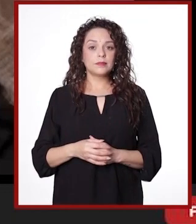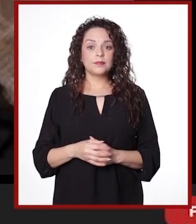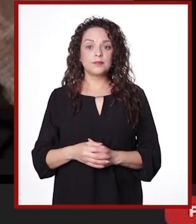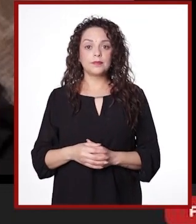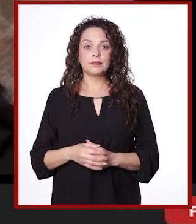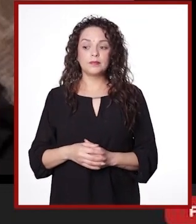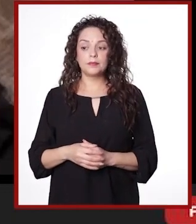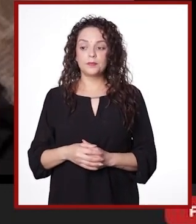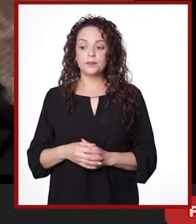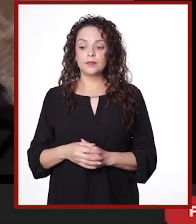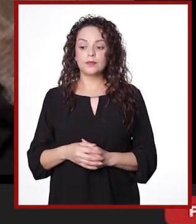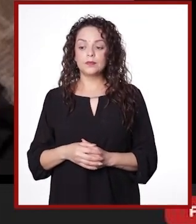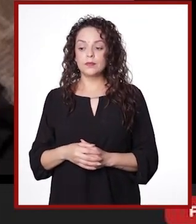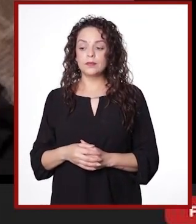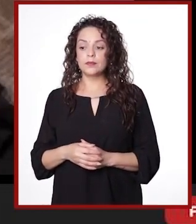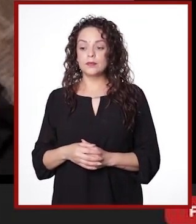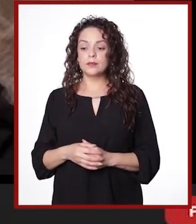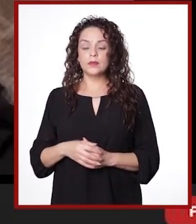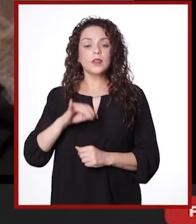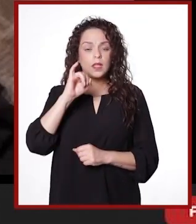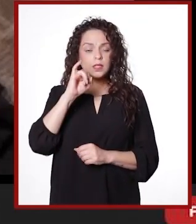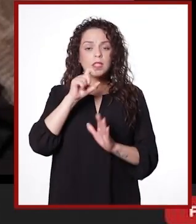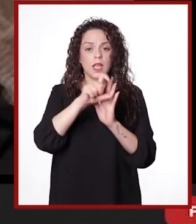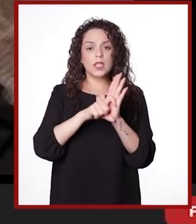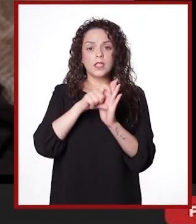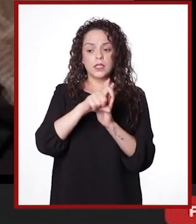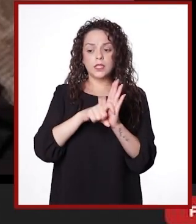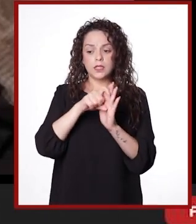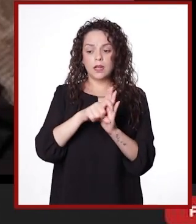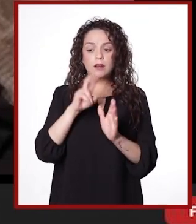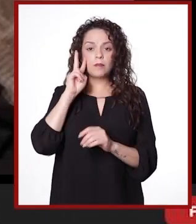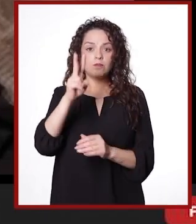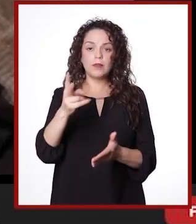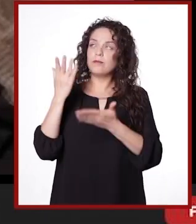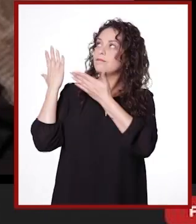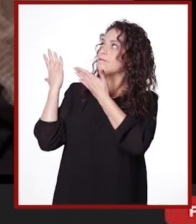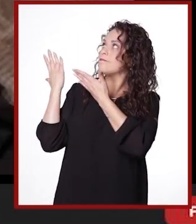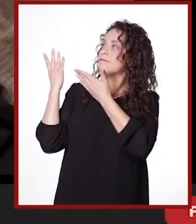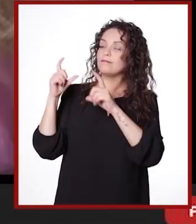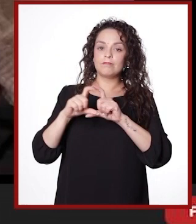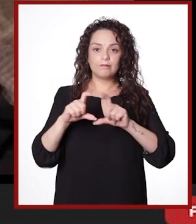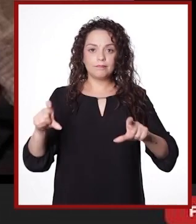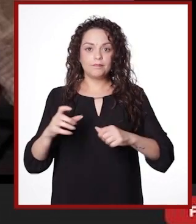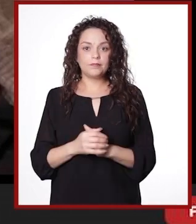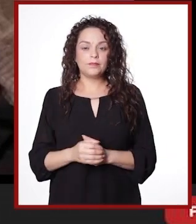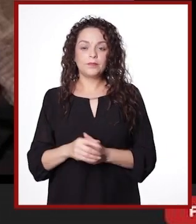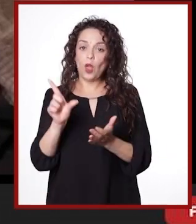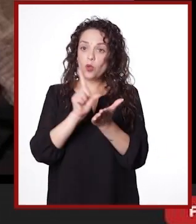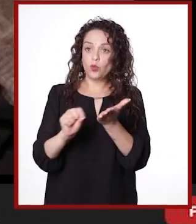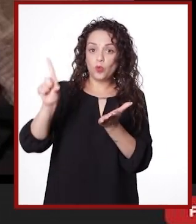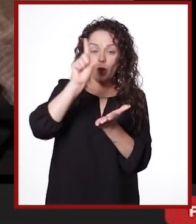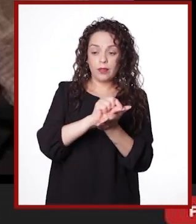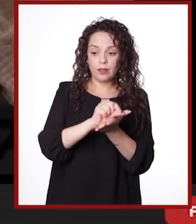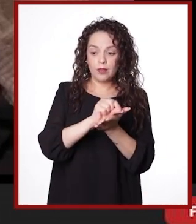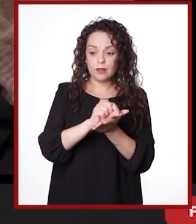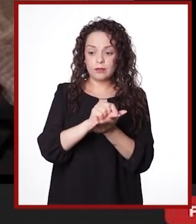Sí, sobre todo en Instagram, fortino.acosta, y en Twitter La